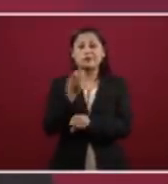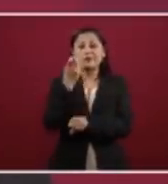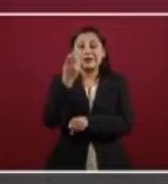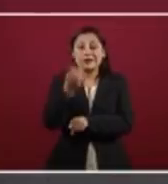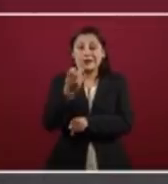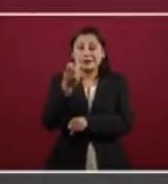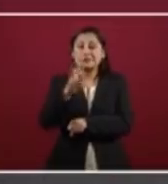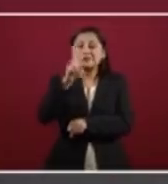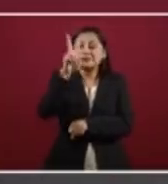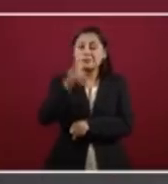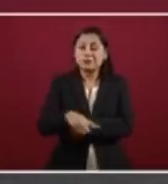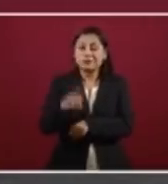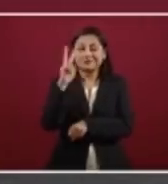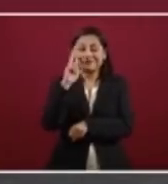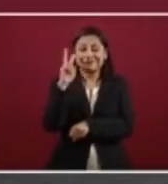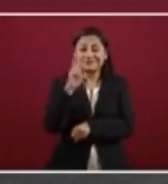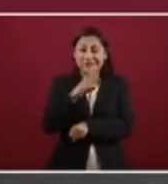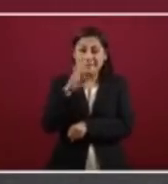Entonces, que